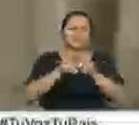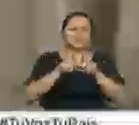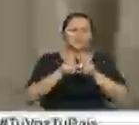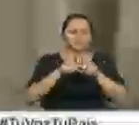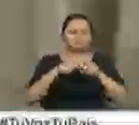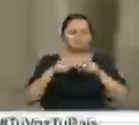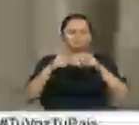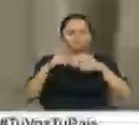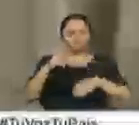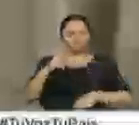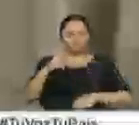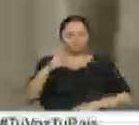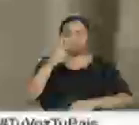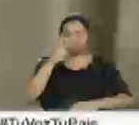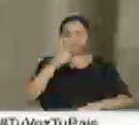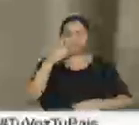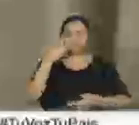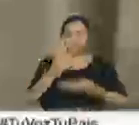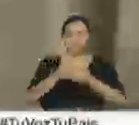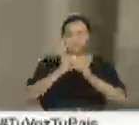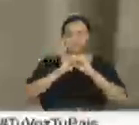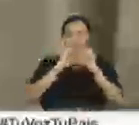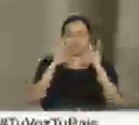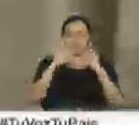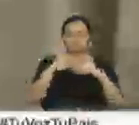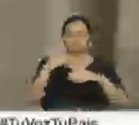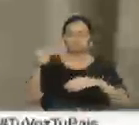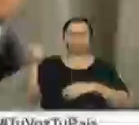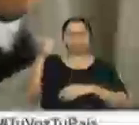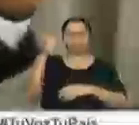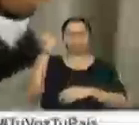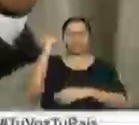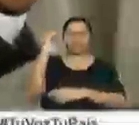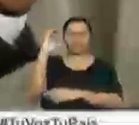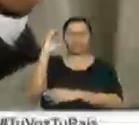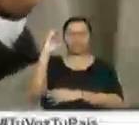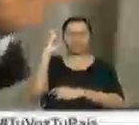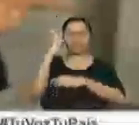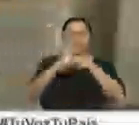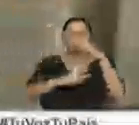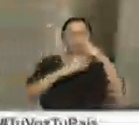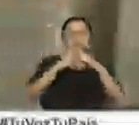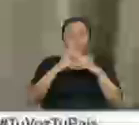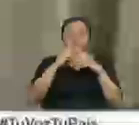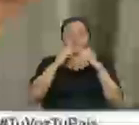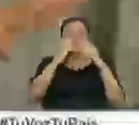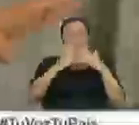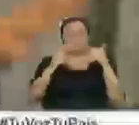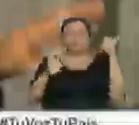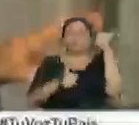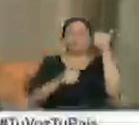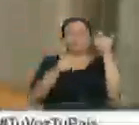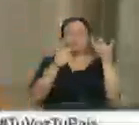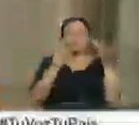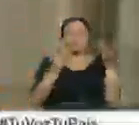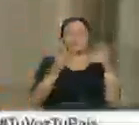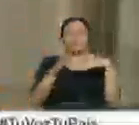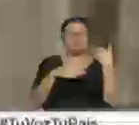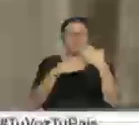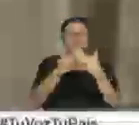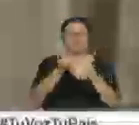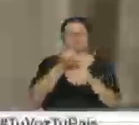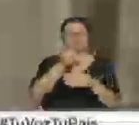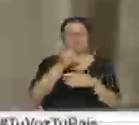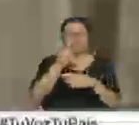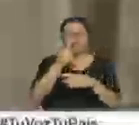concreta, una de las muestras más evidentes de la supremacía del capital a nivel mundial, de que todo el orden mundial esté en función del capital.